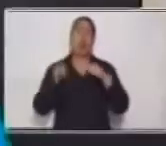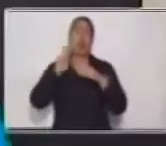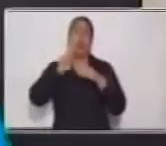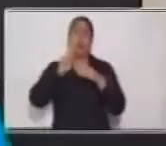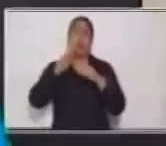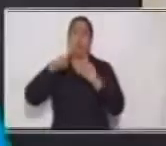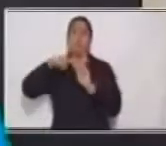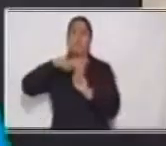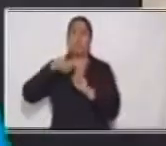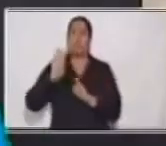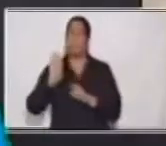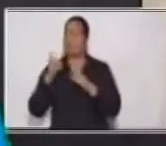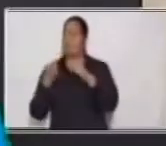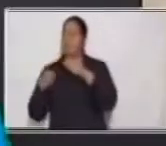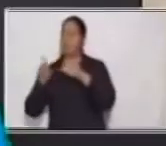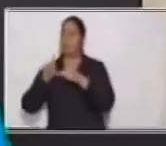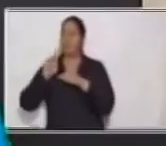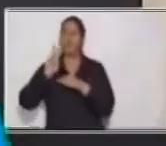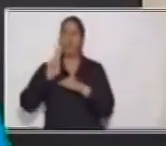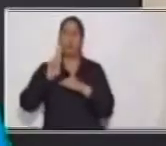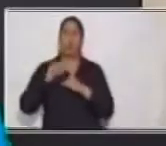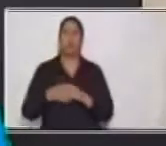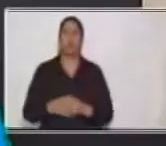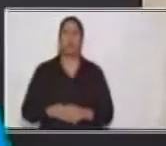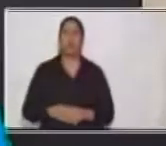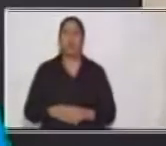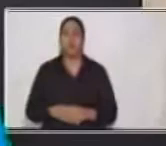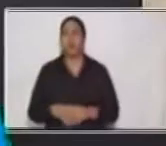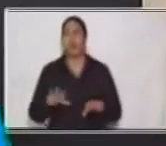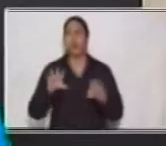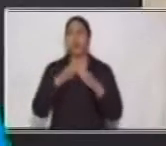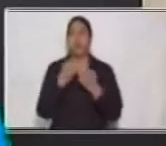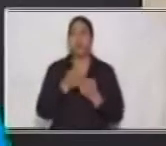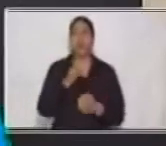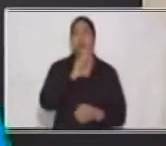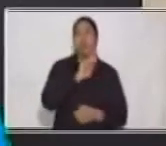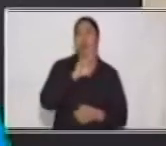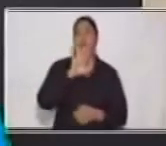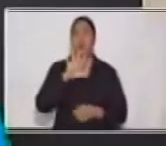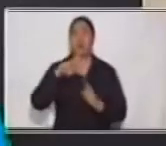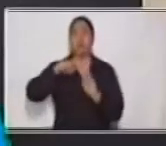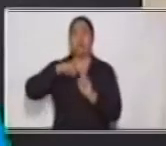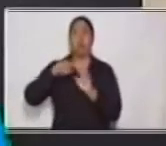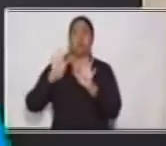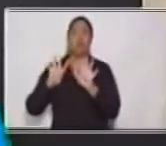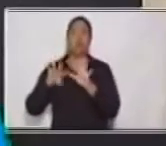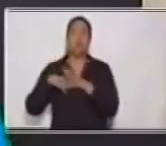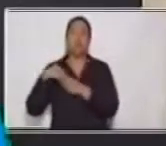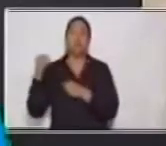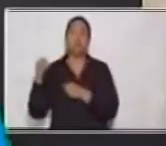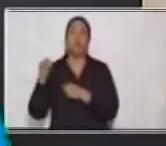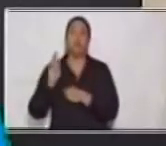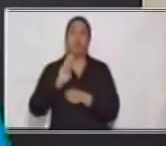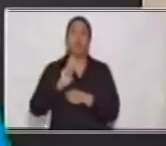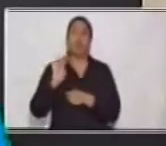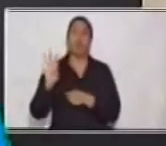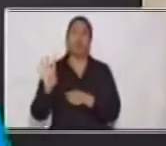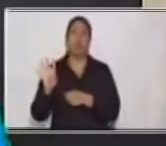cuadrado. A cuadrado y B cuadrado los tenemos aquí. Entonces es 25 más 9 nos va a dar